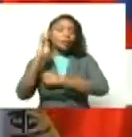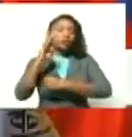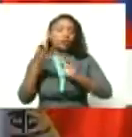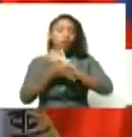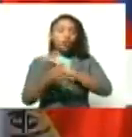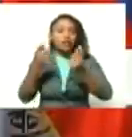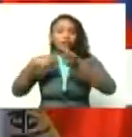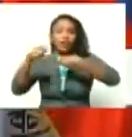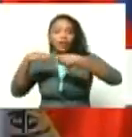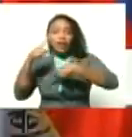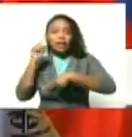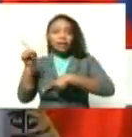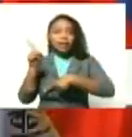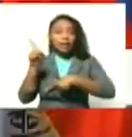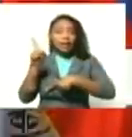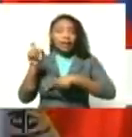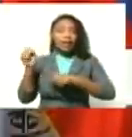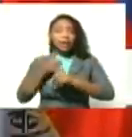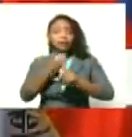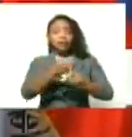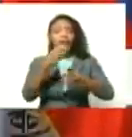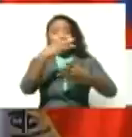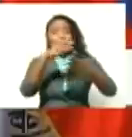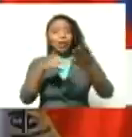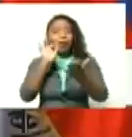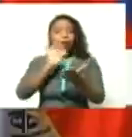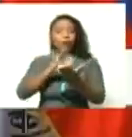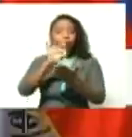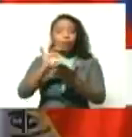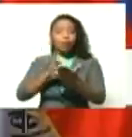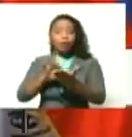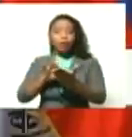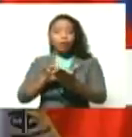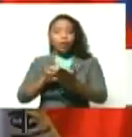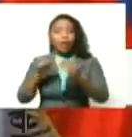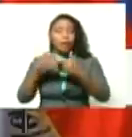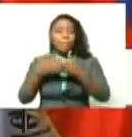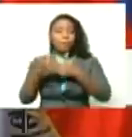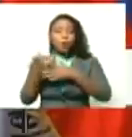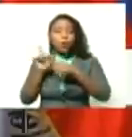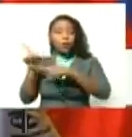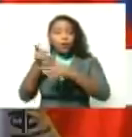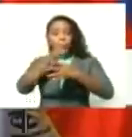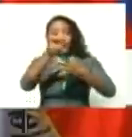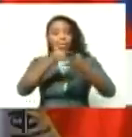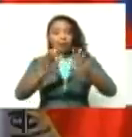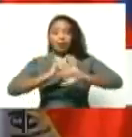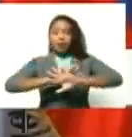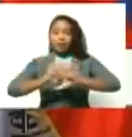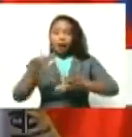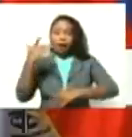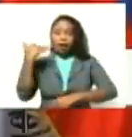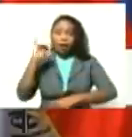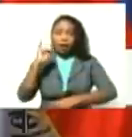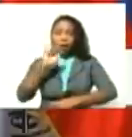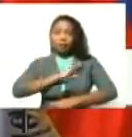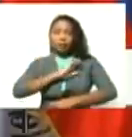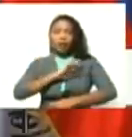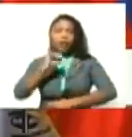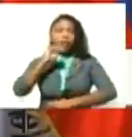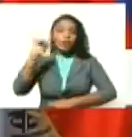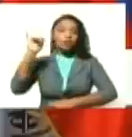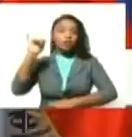este flagelo que es el tráfico de material estratégico, y está abierta esa línea que ya la teníamos para las